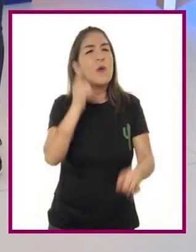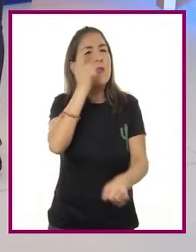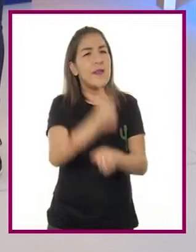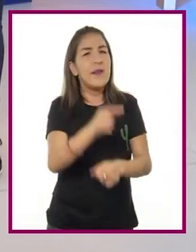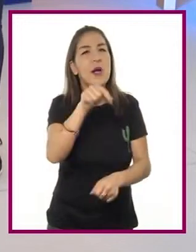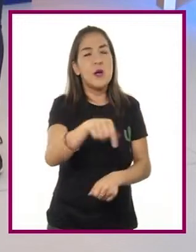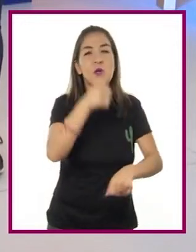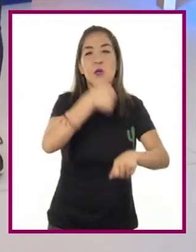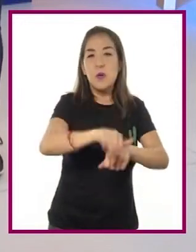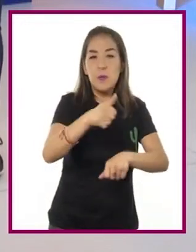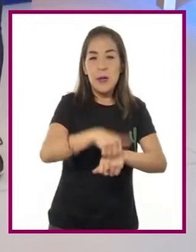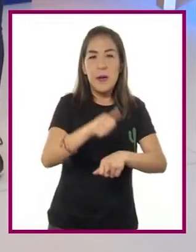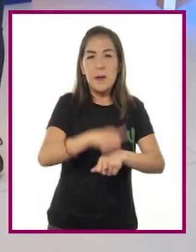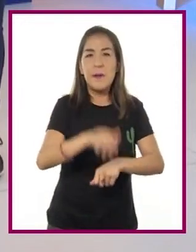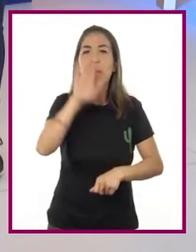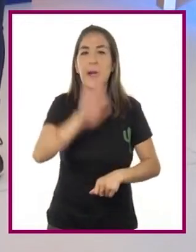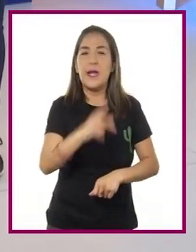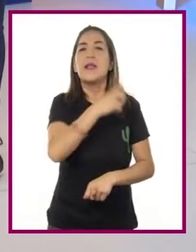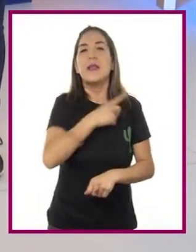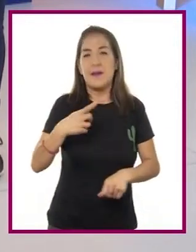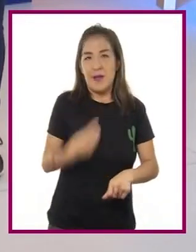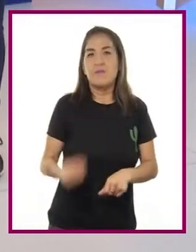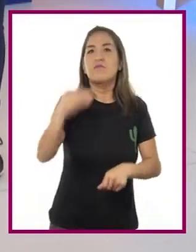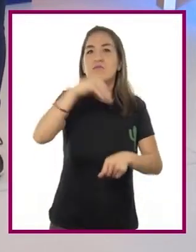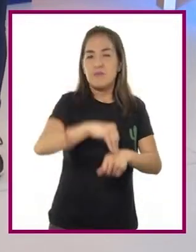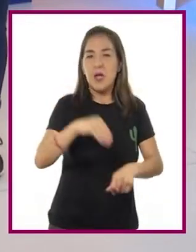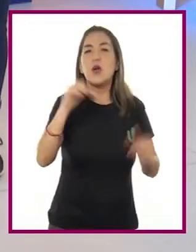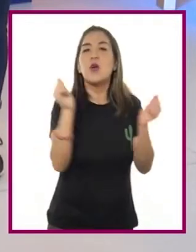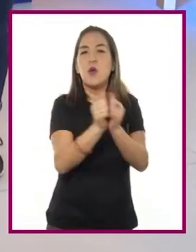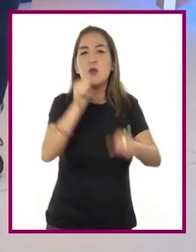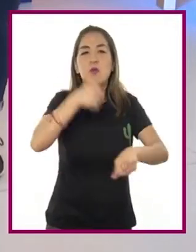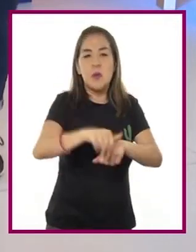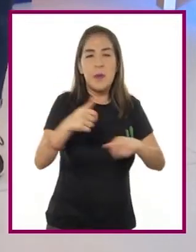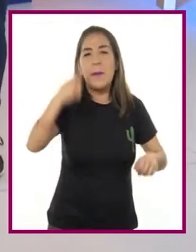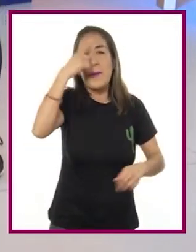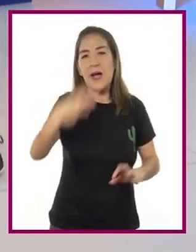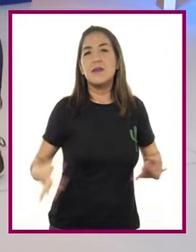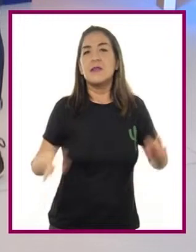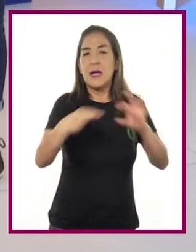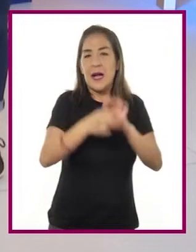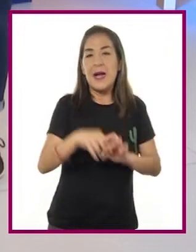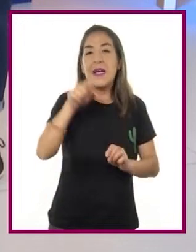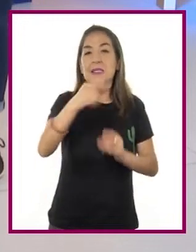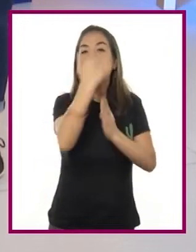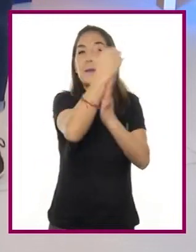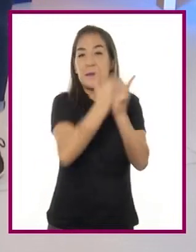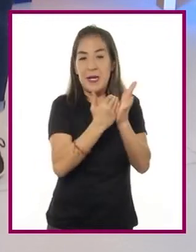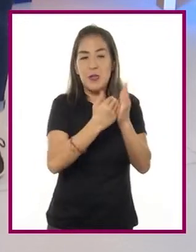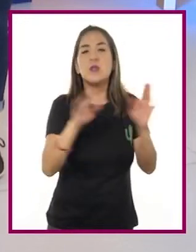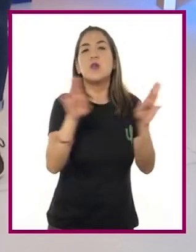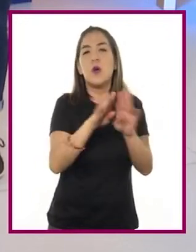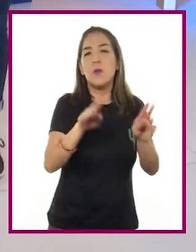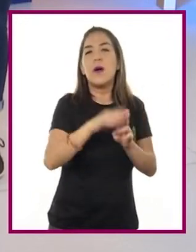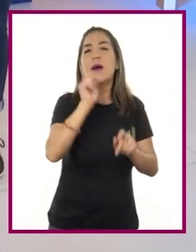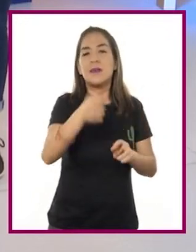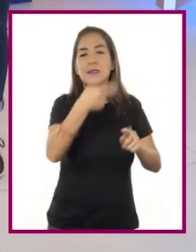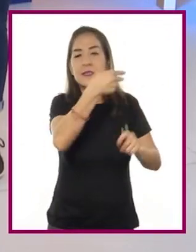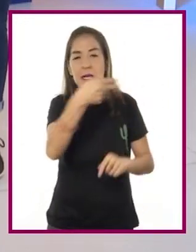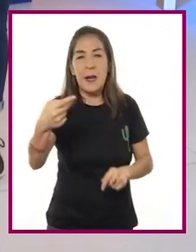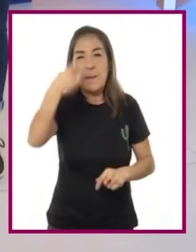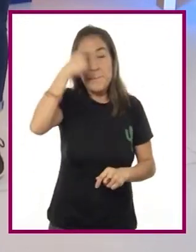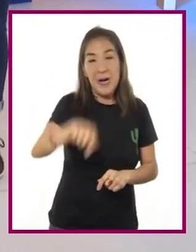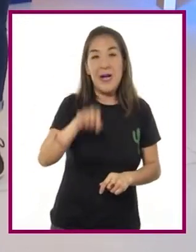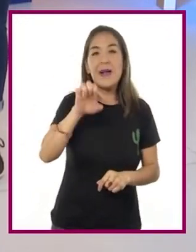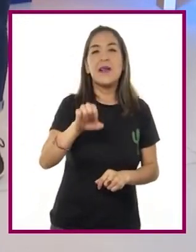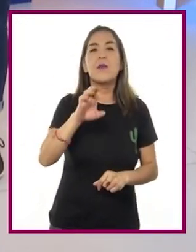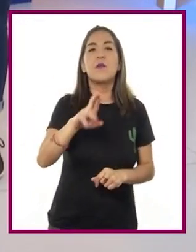términos semejantes, debemos aplicar los procedimientos correspondientes para llevar a cabo una reducción o simplificación, para que una